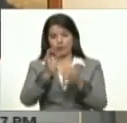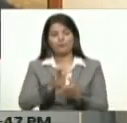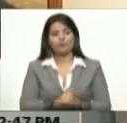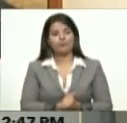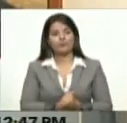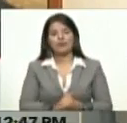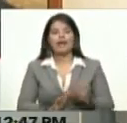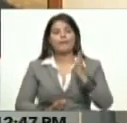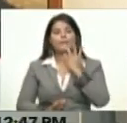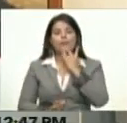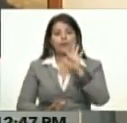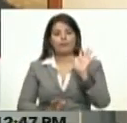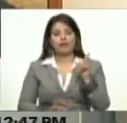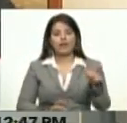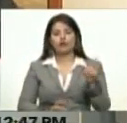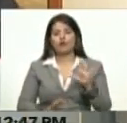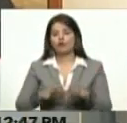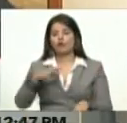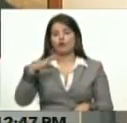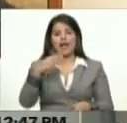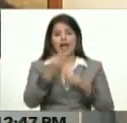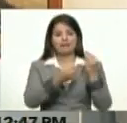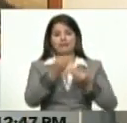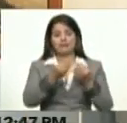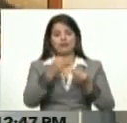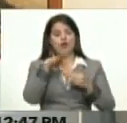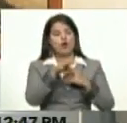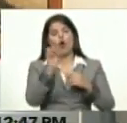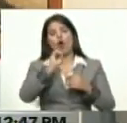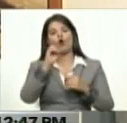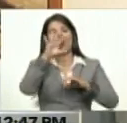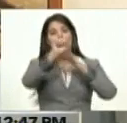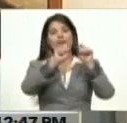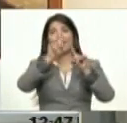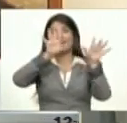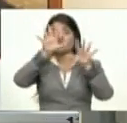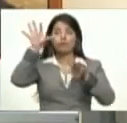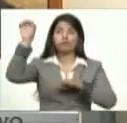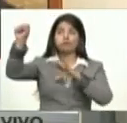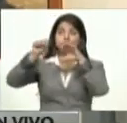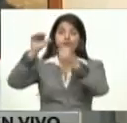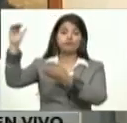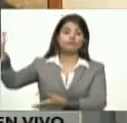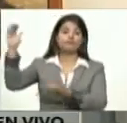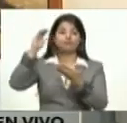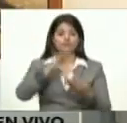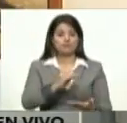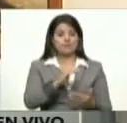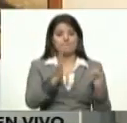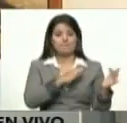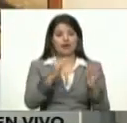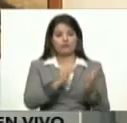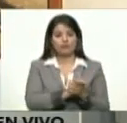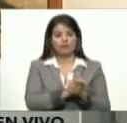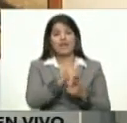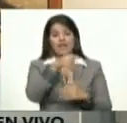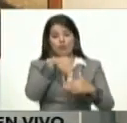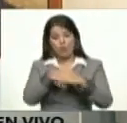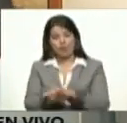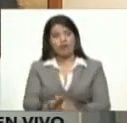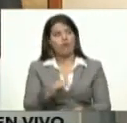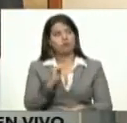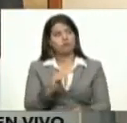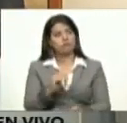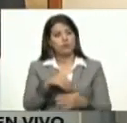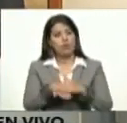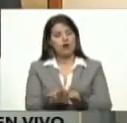producían o importaban un producto en el mes de marzo y luego lo guardaban.